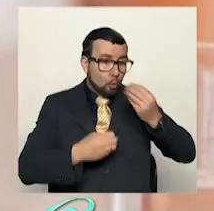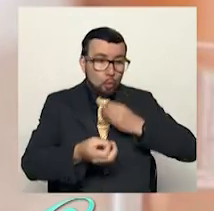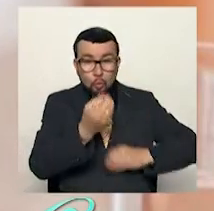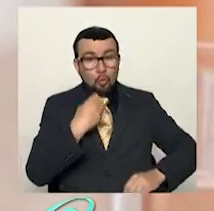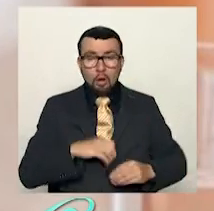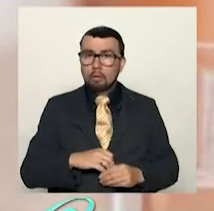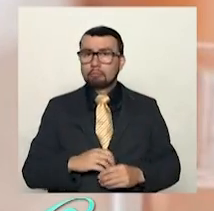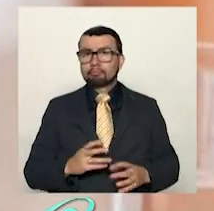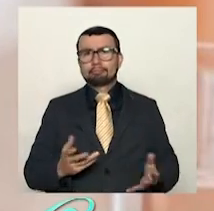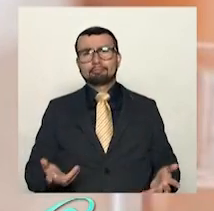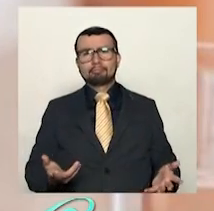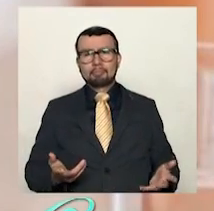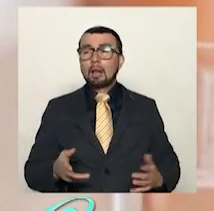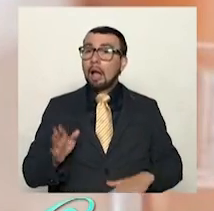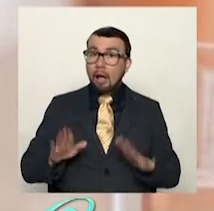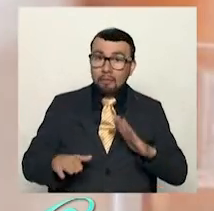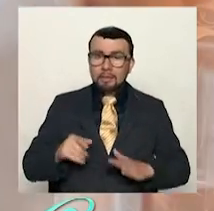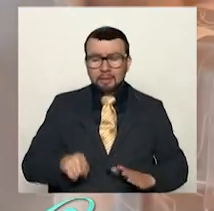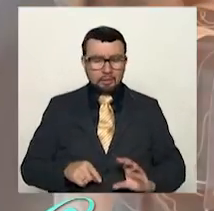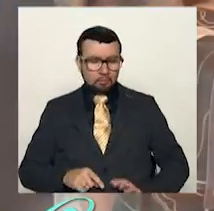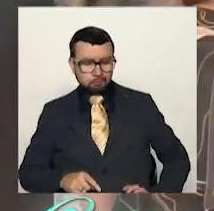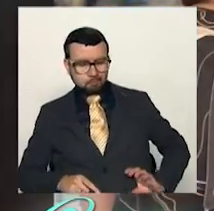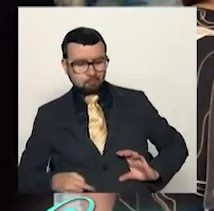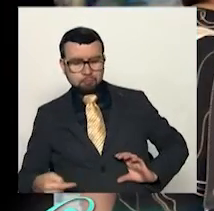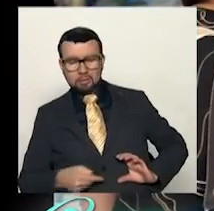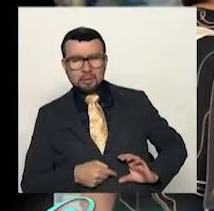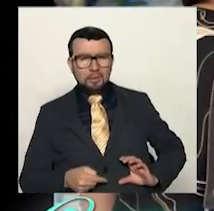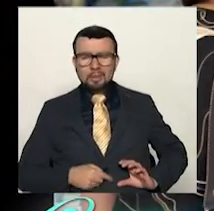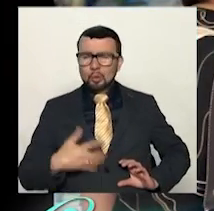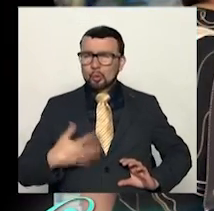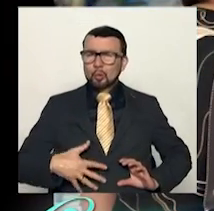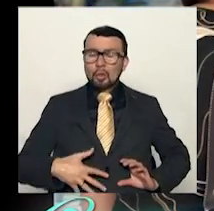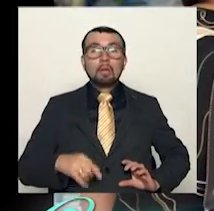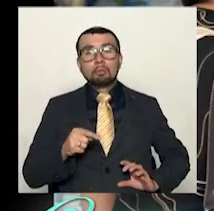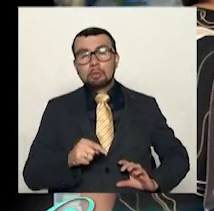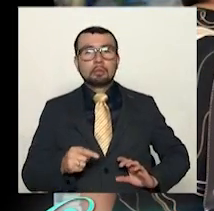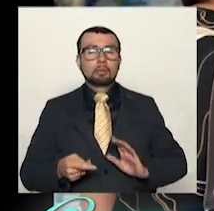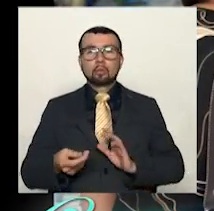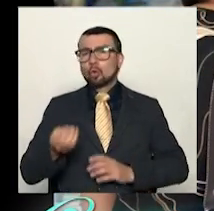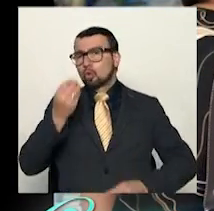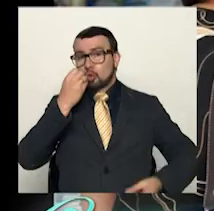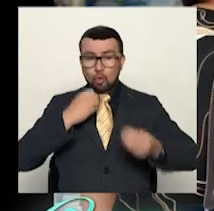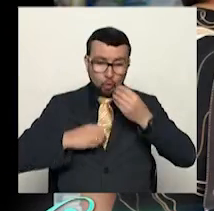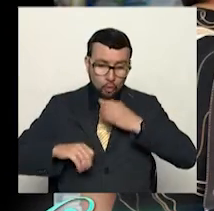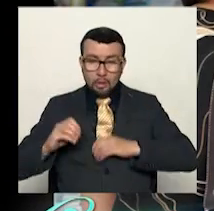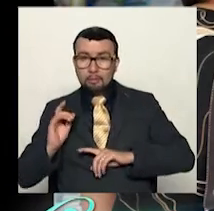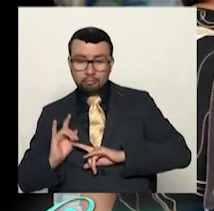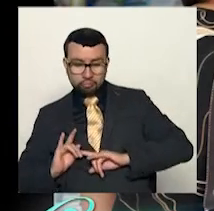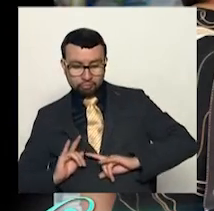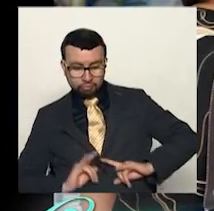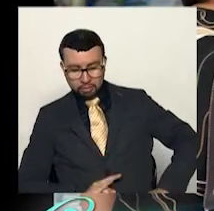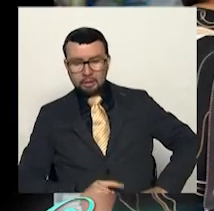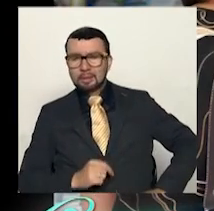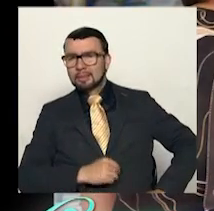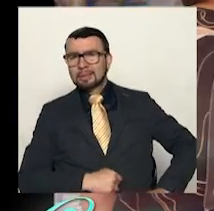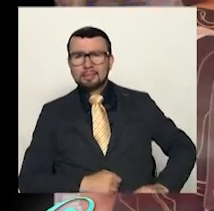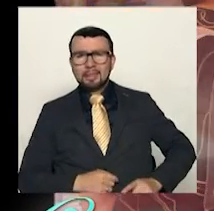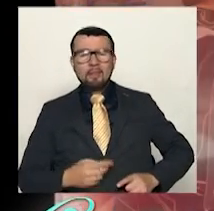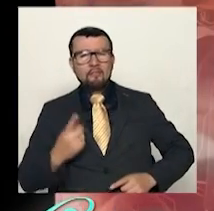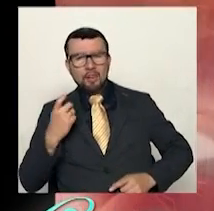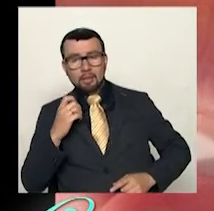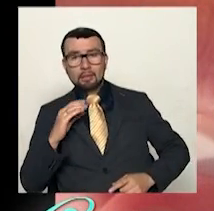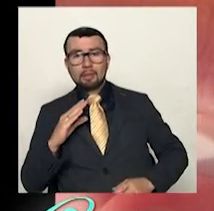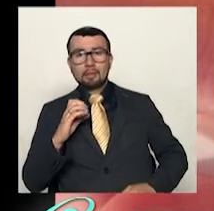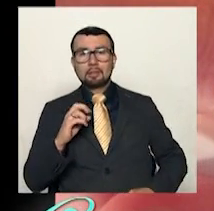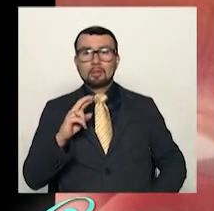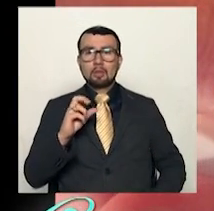inadecuados, cuando muchas veces esos colon irritables son una alteración severa de ese intestino que está fallando en su producción de serotonina